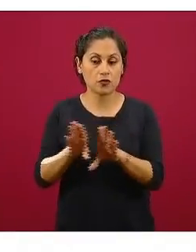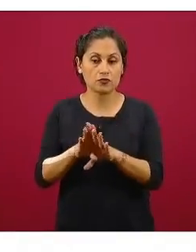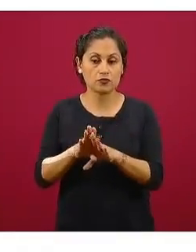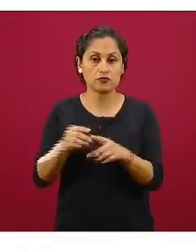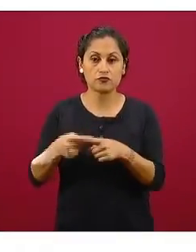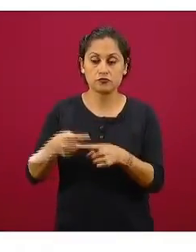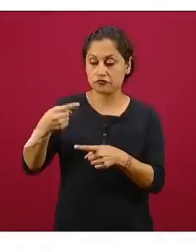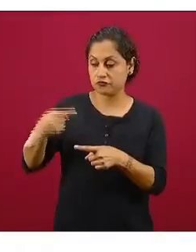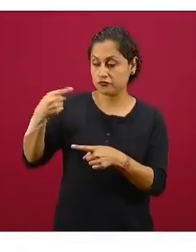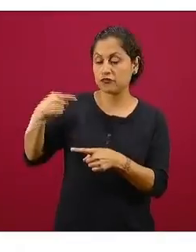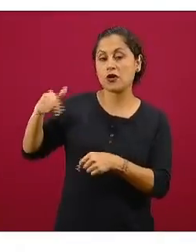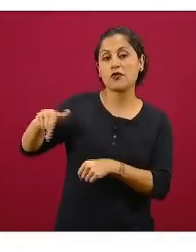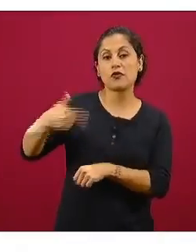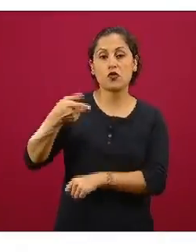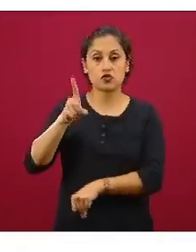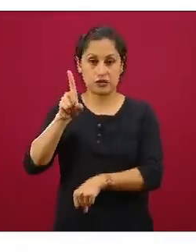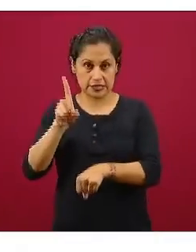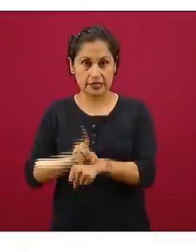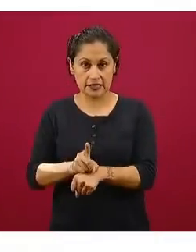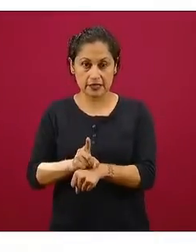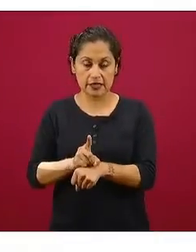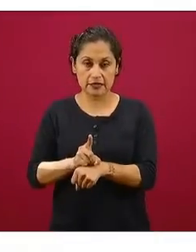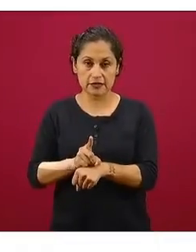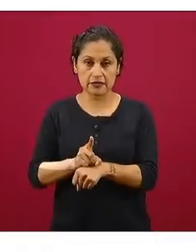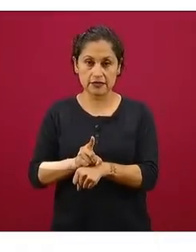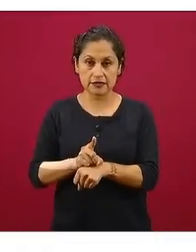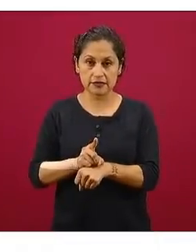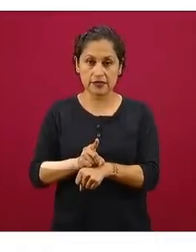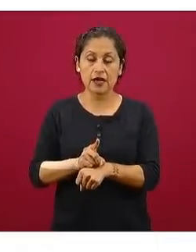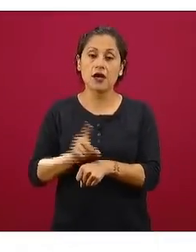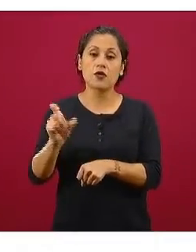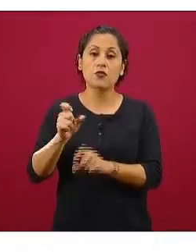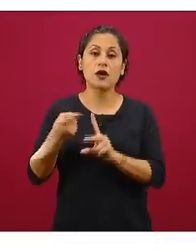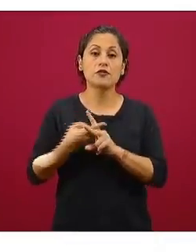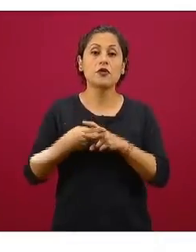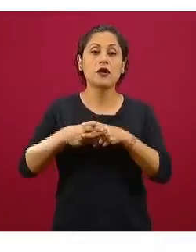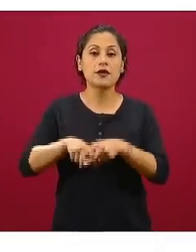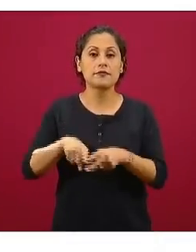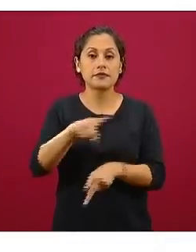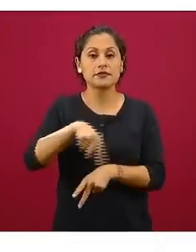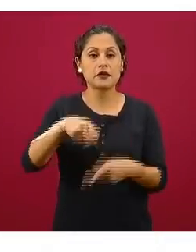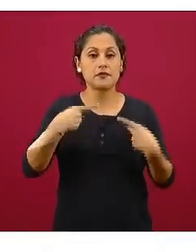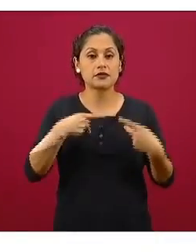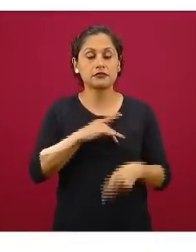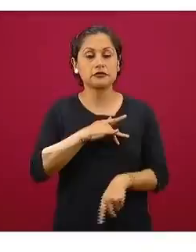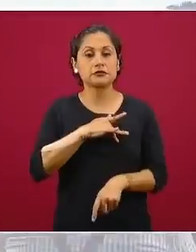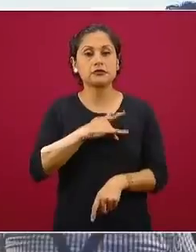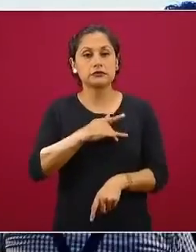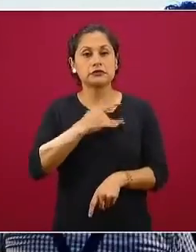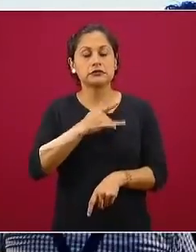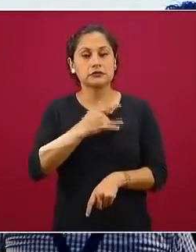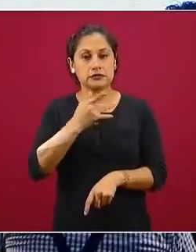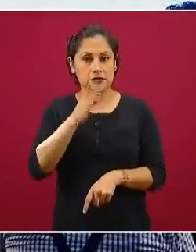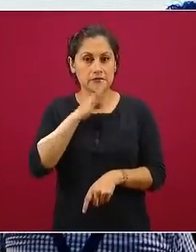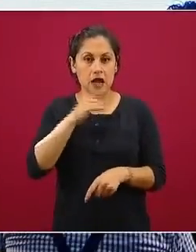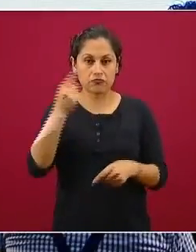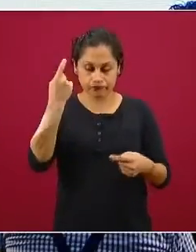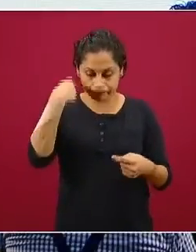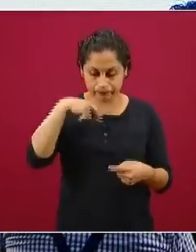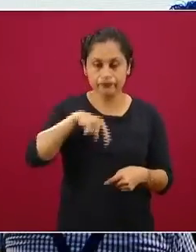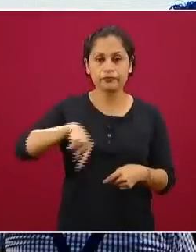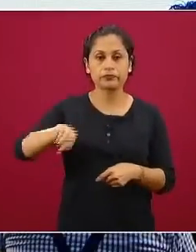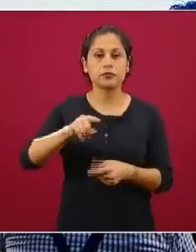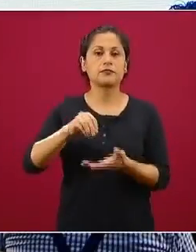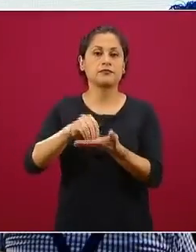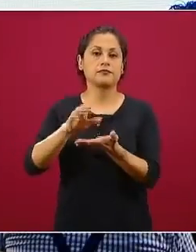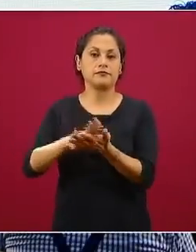los últimos 12 días, que son los días en los que iniciaron con los signos y síntomas de enfermedad. Veamos ahora el